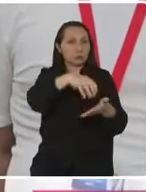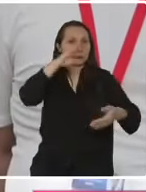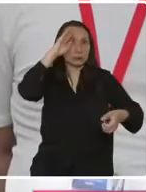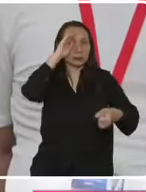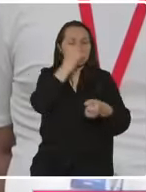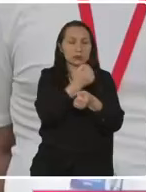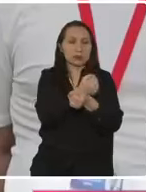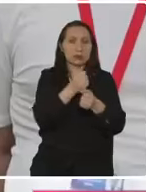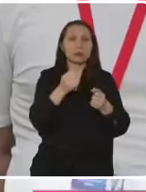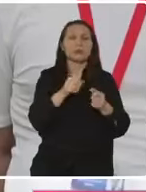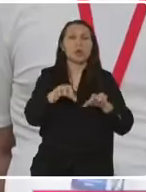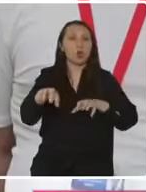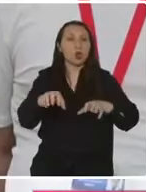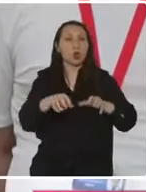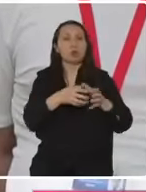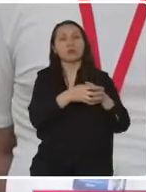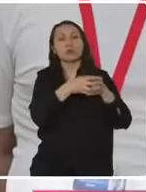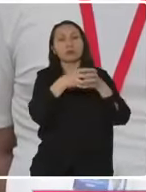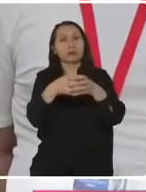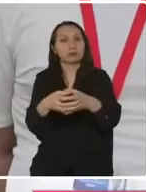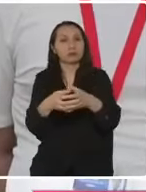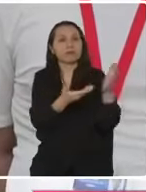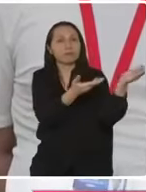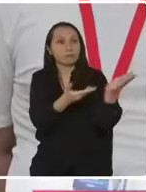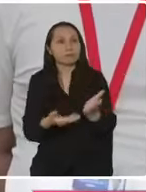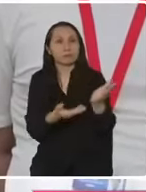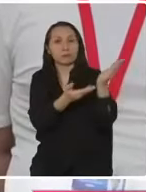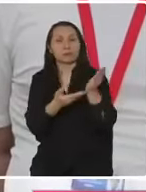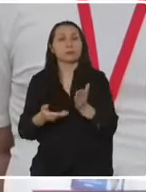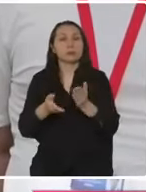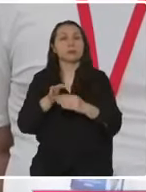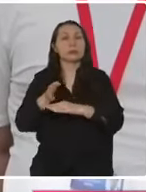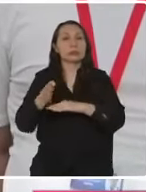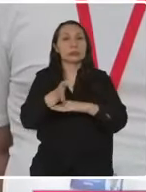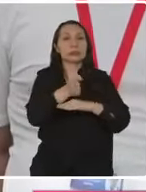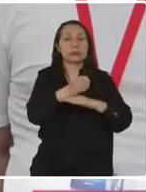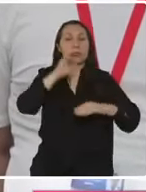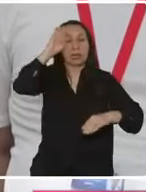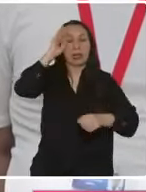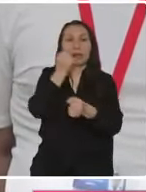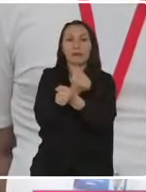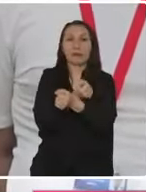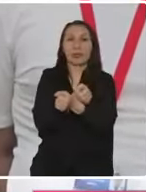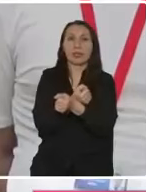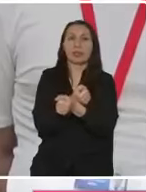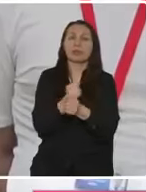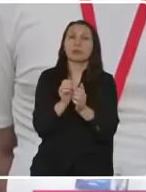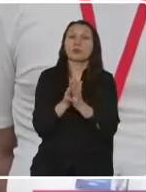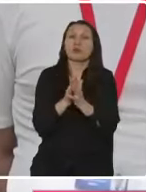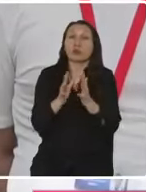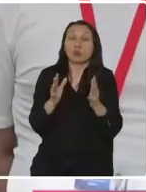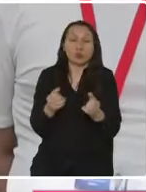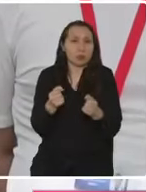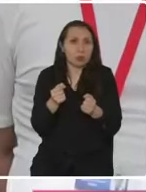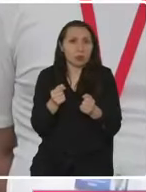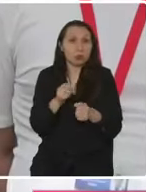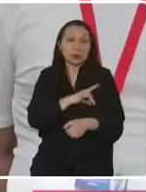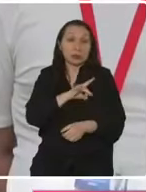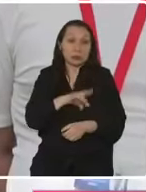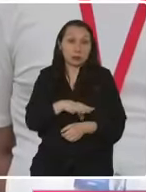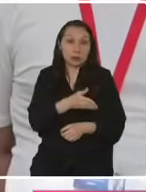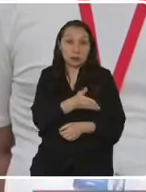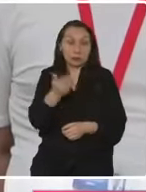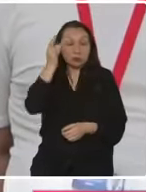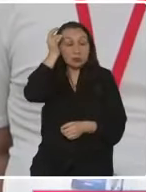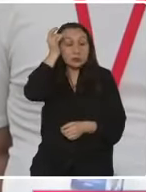policial recibiendo los equipos que vienen a reforzar el despliegue de carabineros, que está extremado porque, como todo Chile